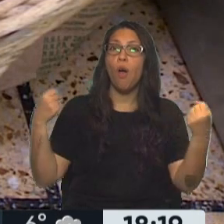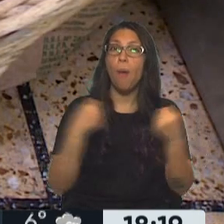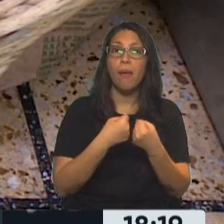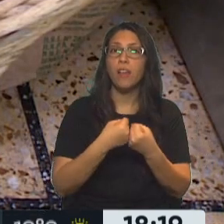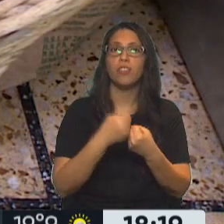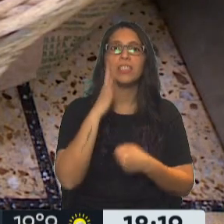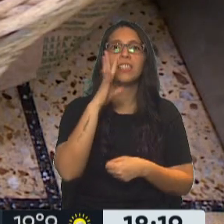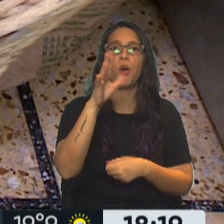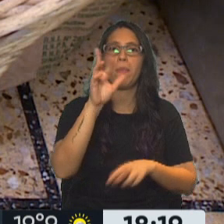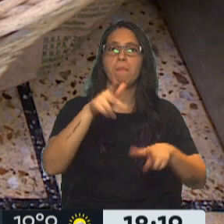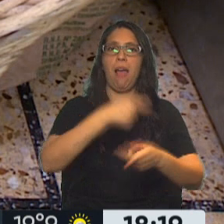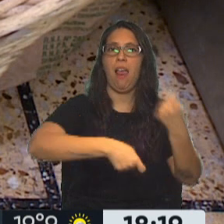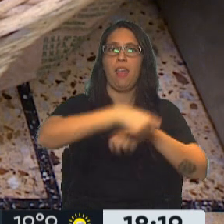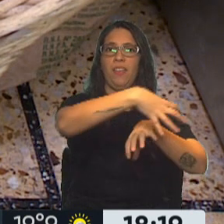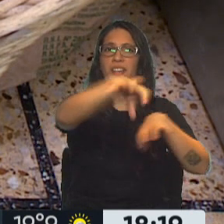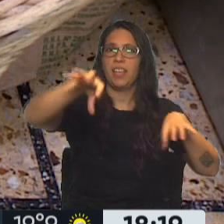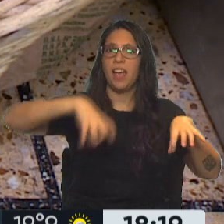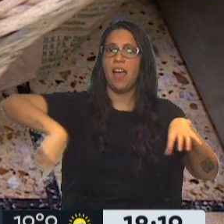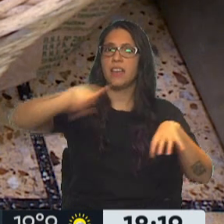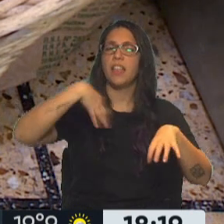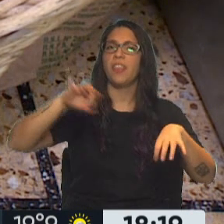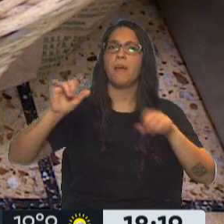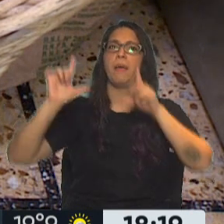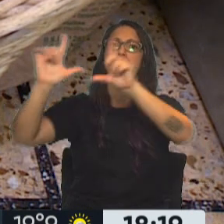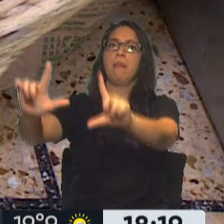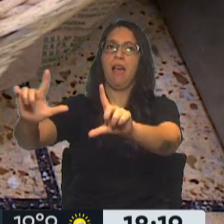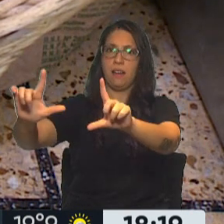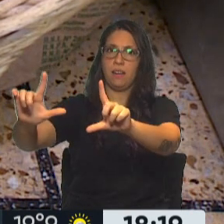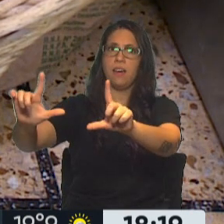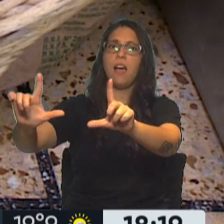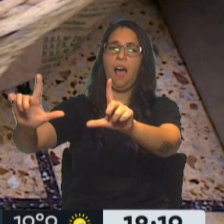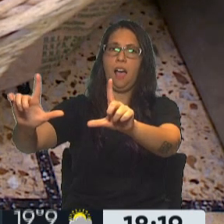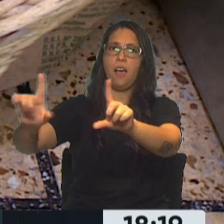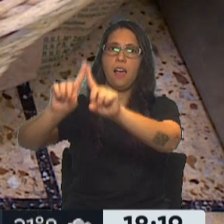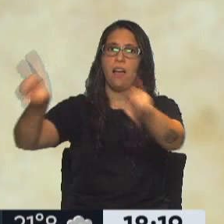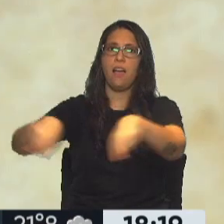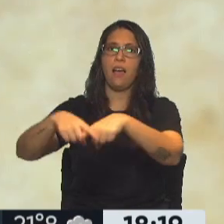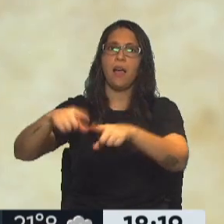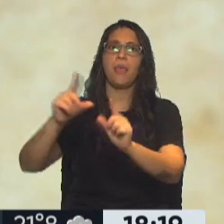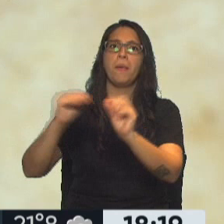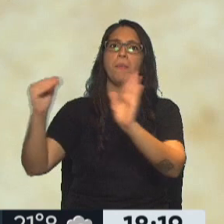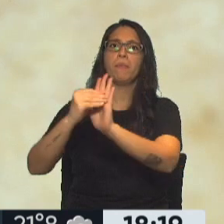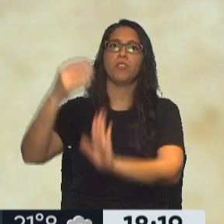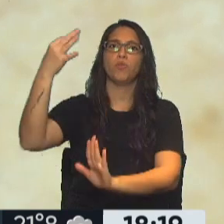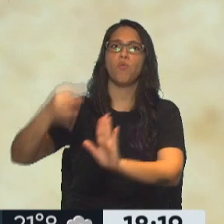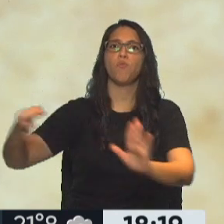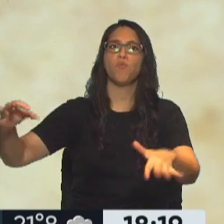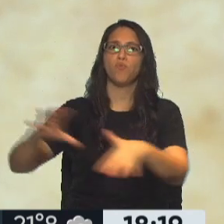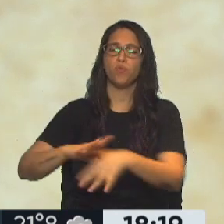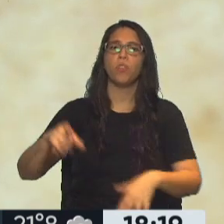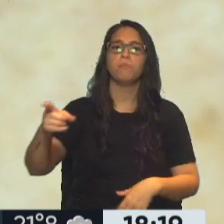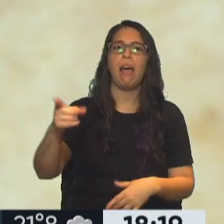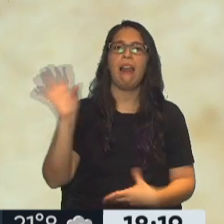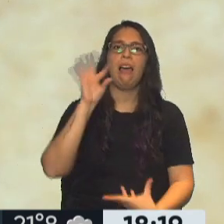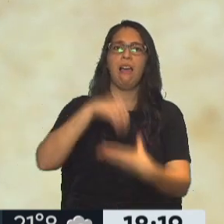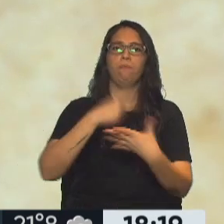5.000 panaderías de todo el país que deberán señalizar sus locales con cartelería de precios justos para identificar que participan